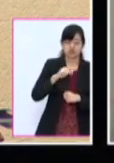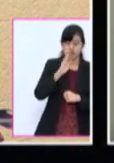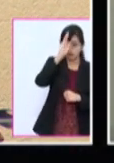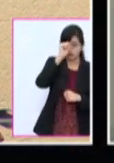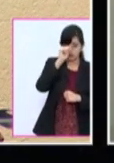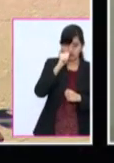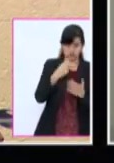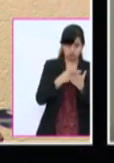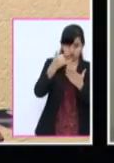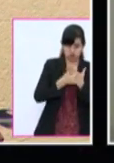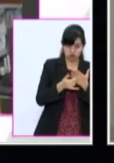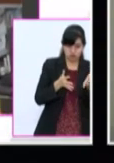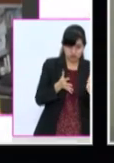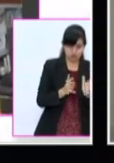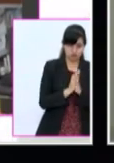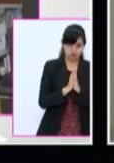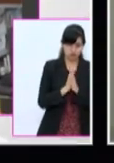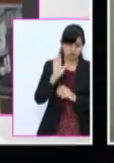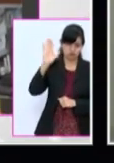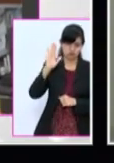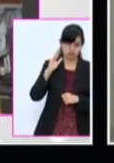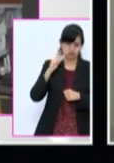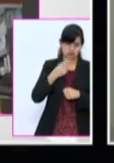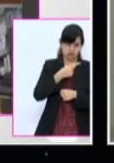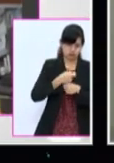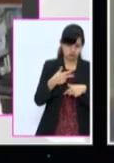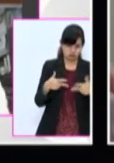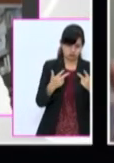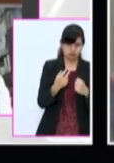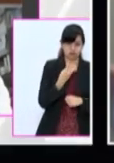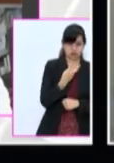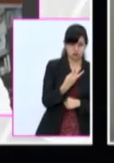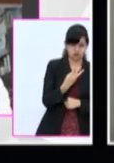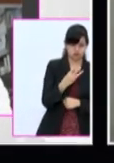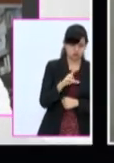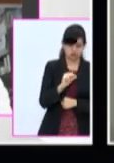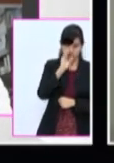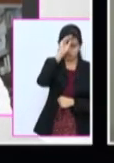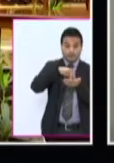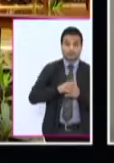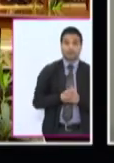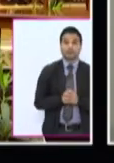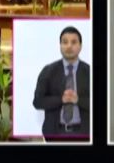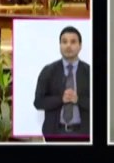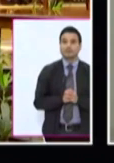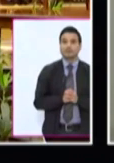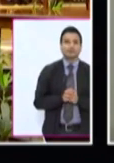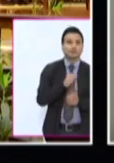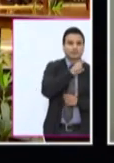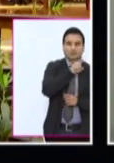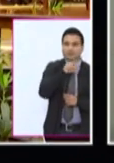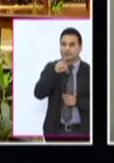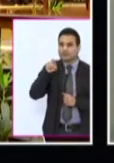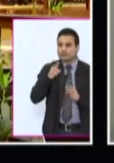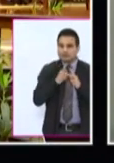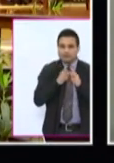por distintas condiciones, por distintas impugnaciones, retrasos y demás. Y entonces el tribunal resolvió, ¿sabes qué? Ya que ustedes no